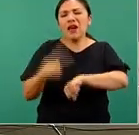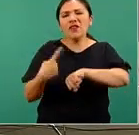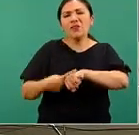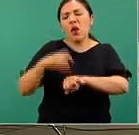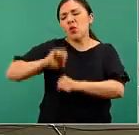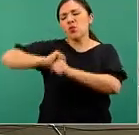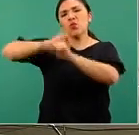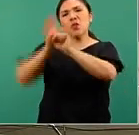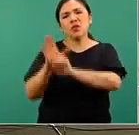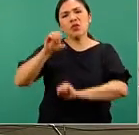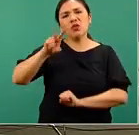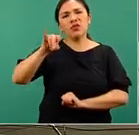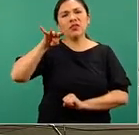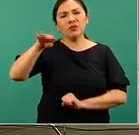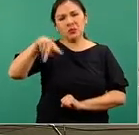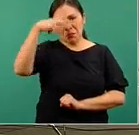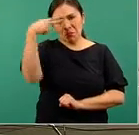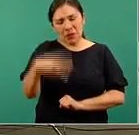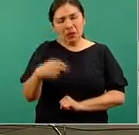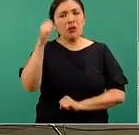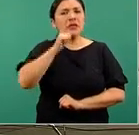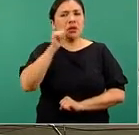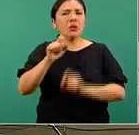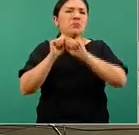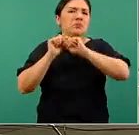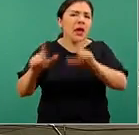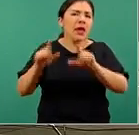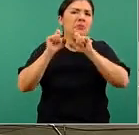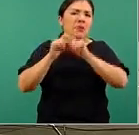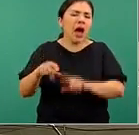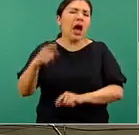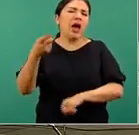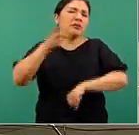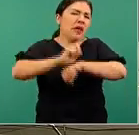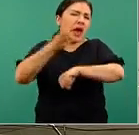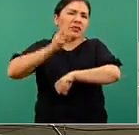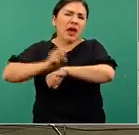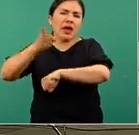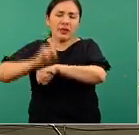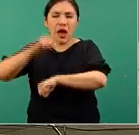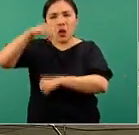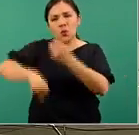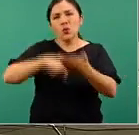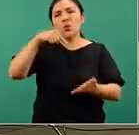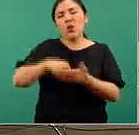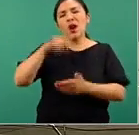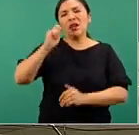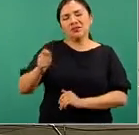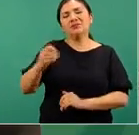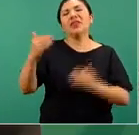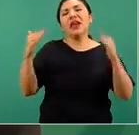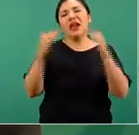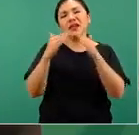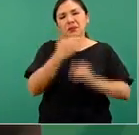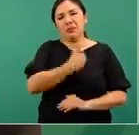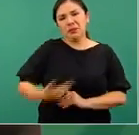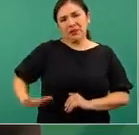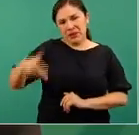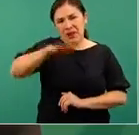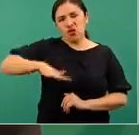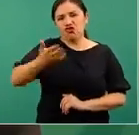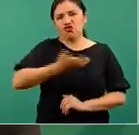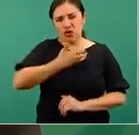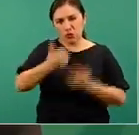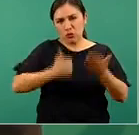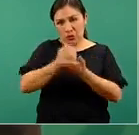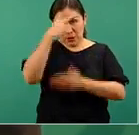COVID-19 en México. La transmitimos normalmente todos los días desde Palacio Nacional en la Ciudad de México.